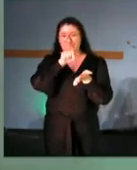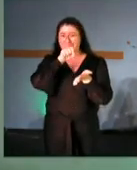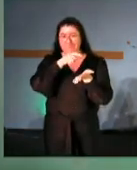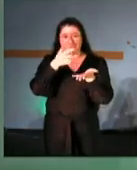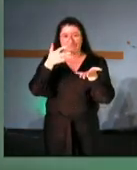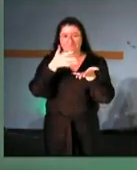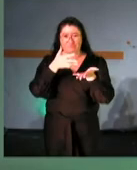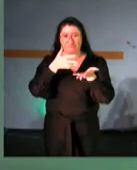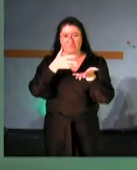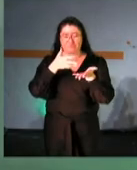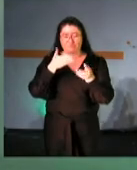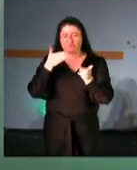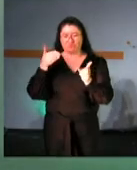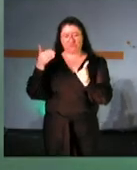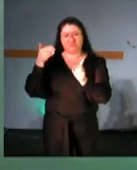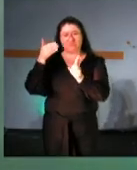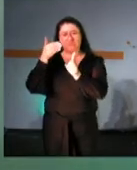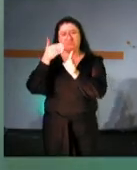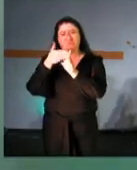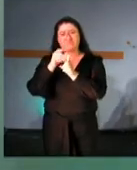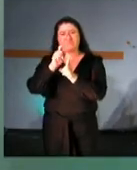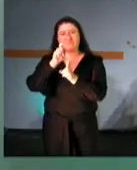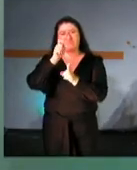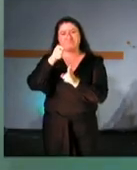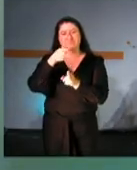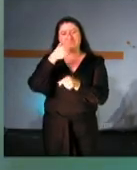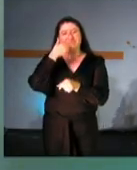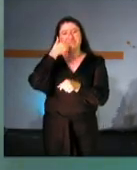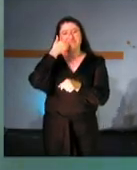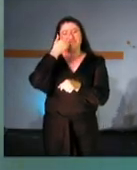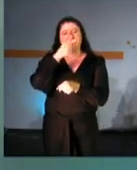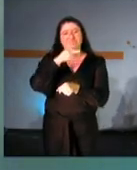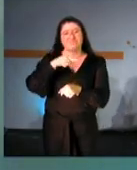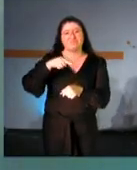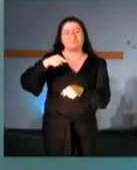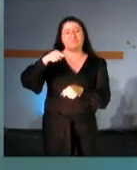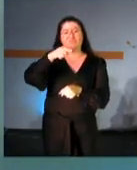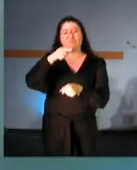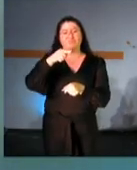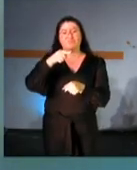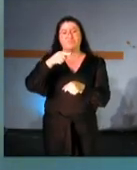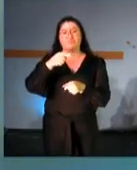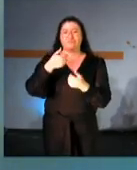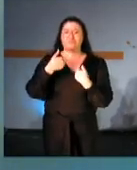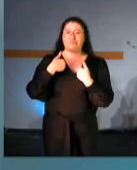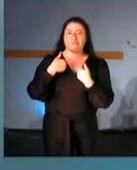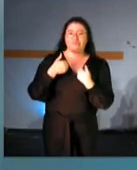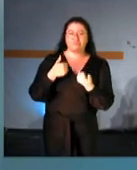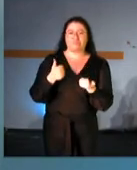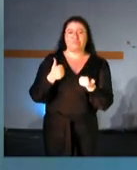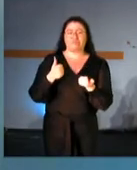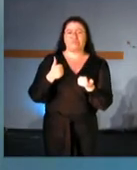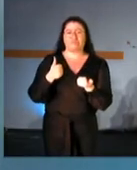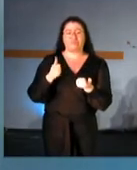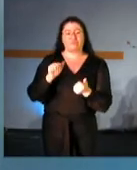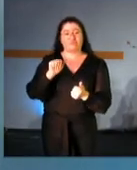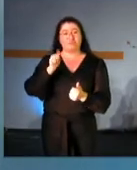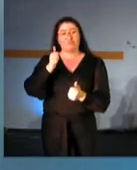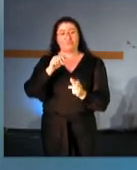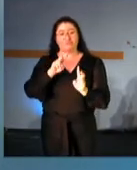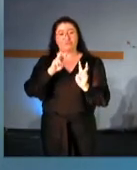Es un propósito subversivo y un propósito humanista.